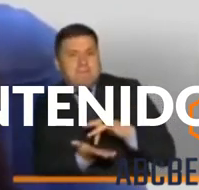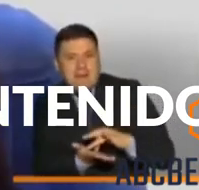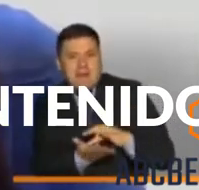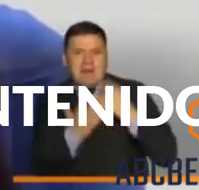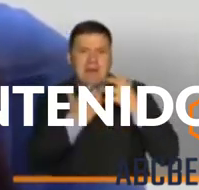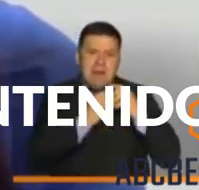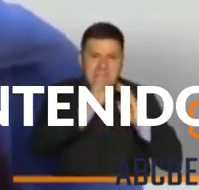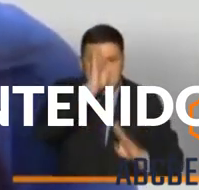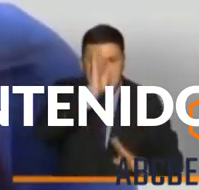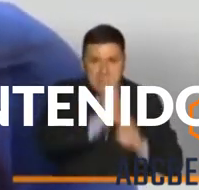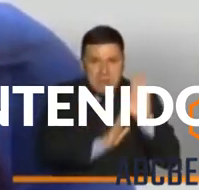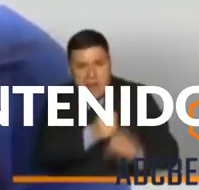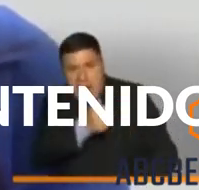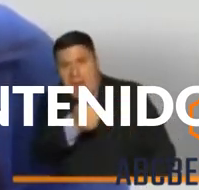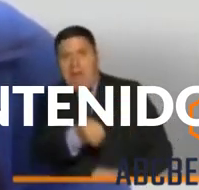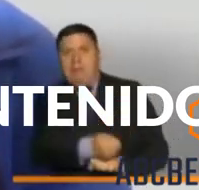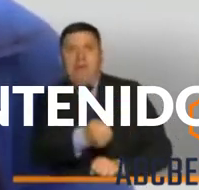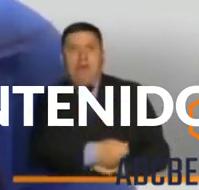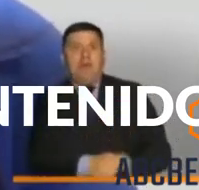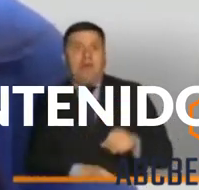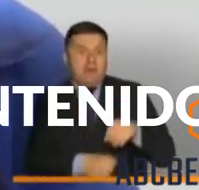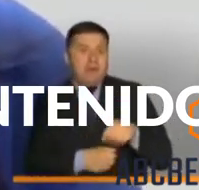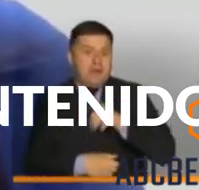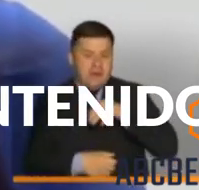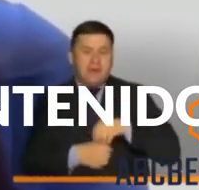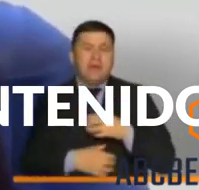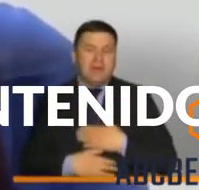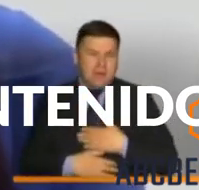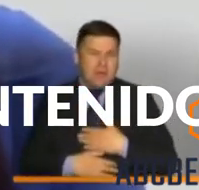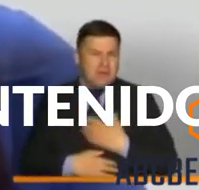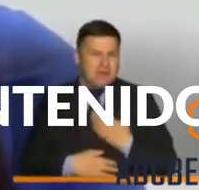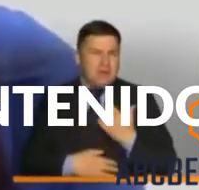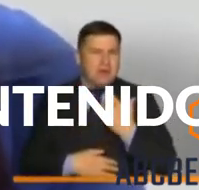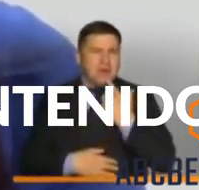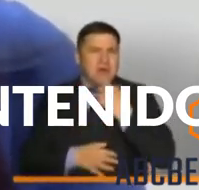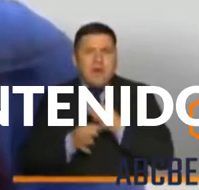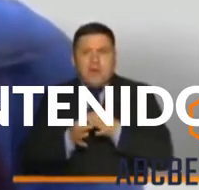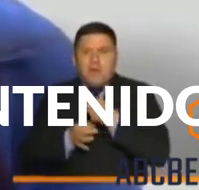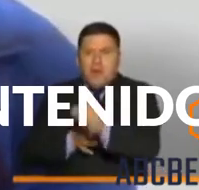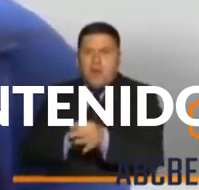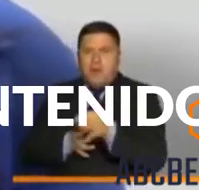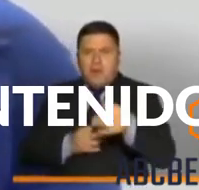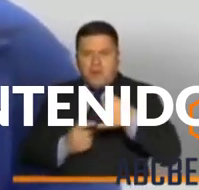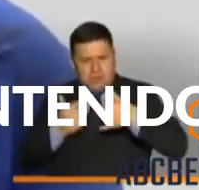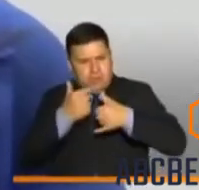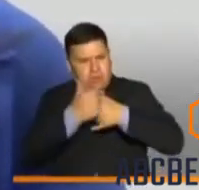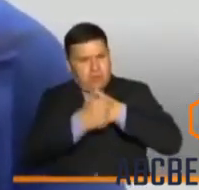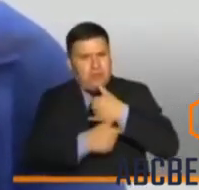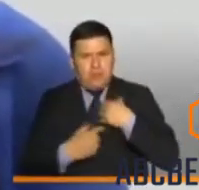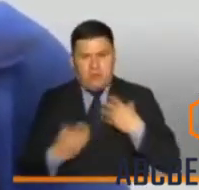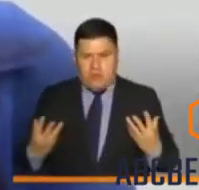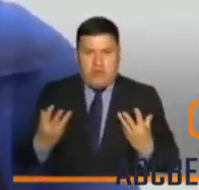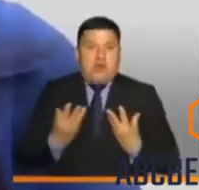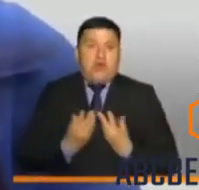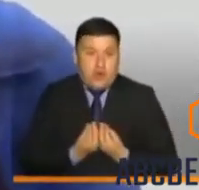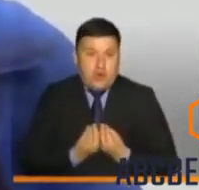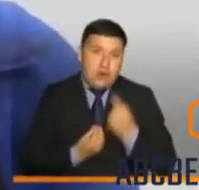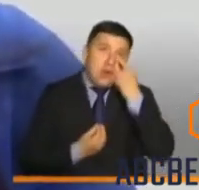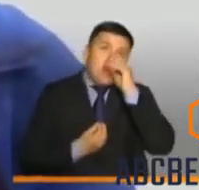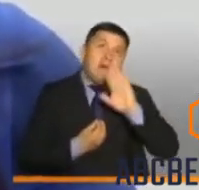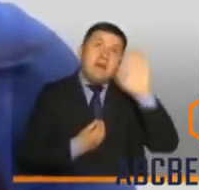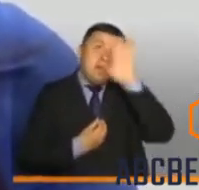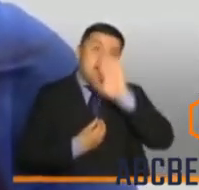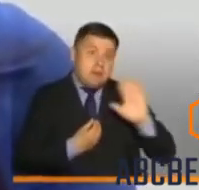y emprendedores, y vamos a hacer también una toma de municipios para que con nuestro equipo